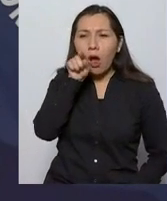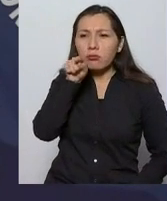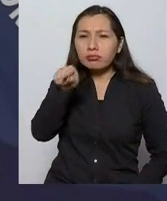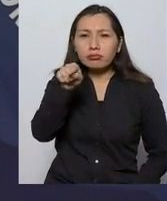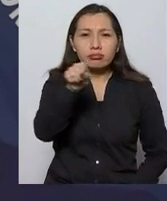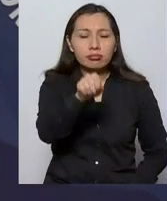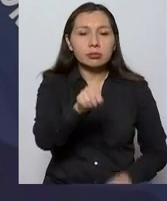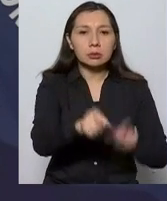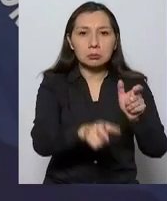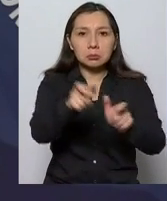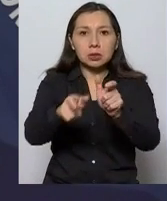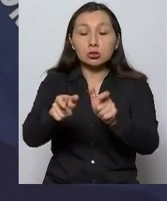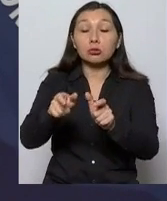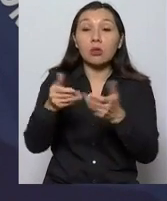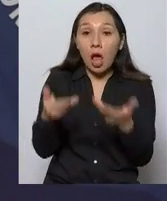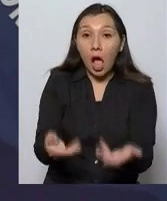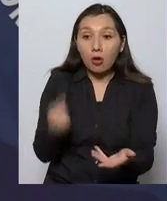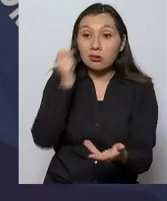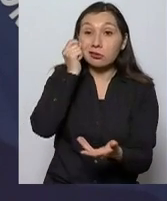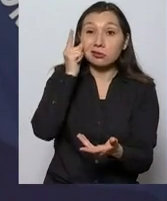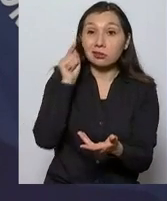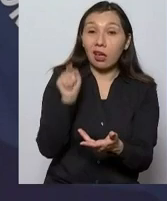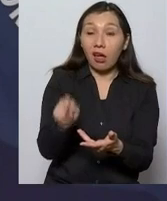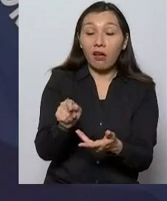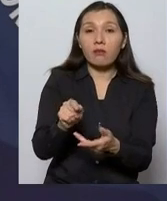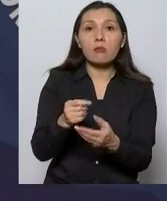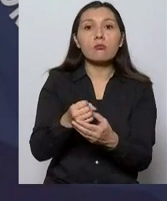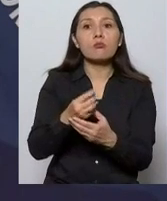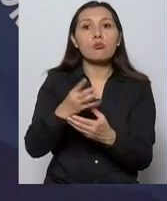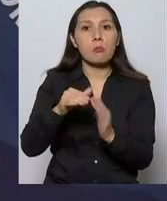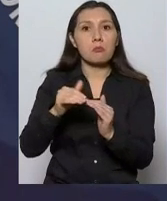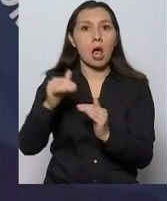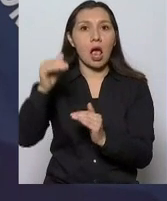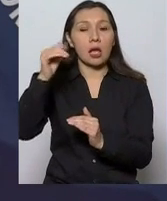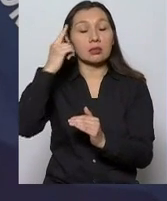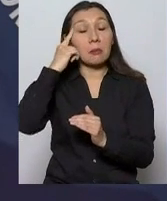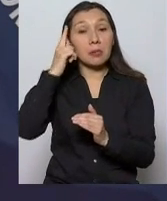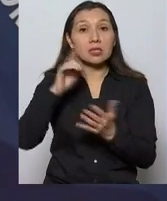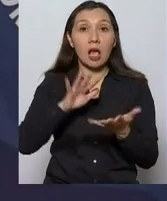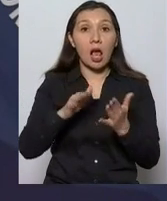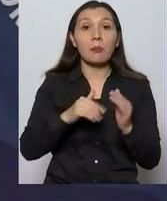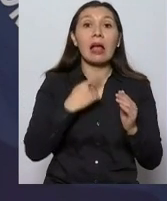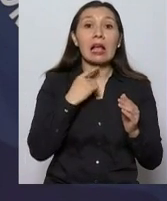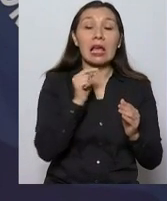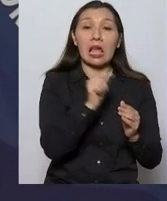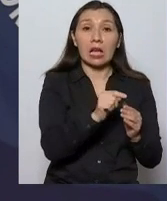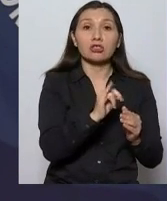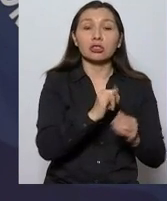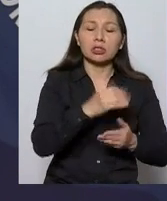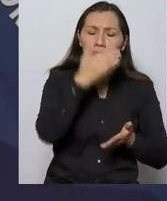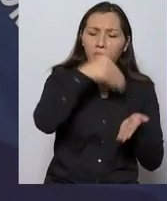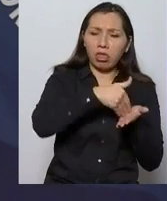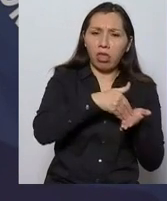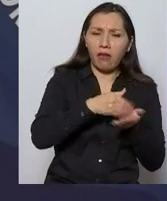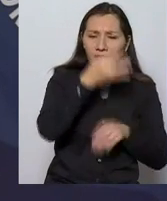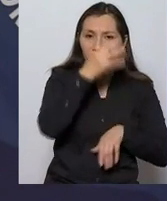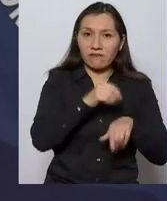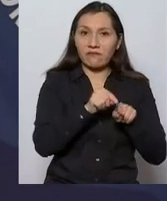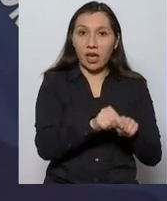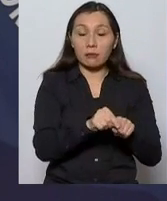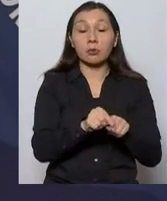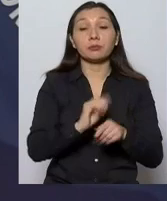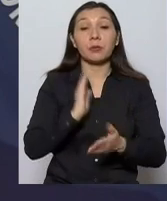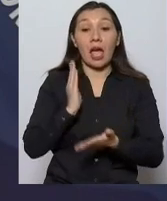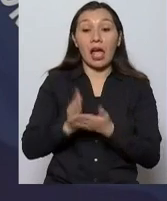esos casos asintomáticos que hoy día sabemos que son un número mayor que probablemente que los casos sintomáticos. La situación hasta